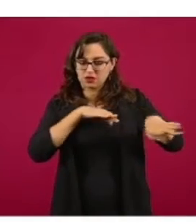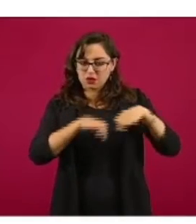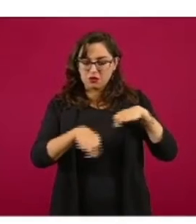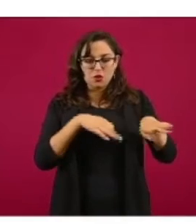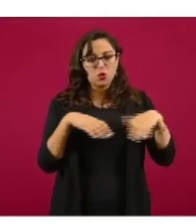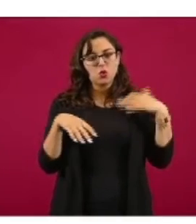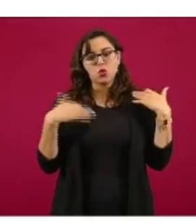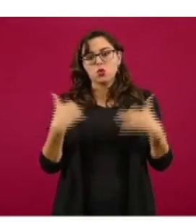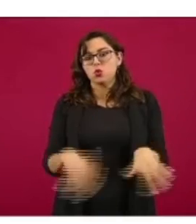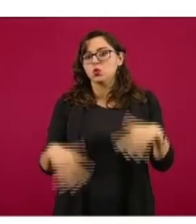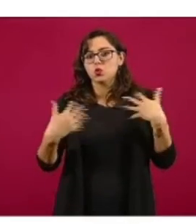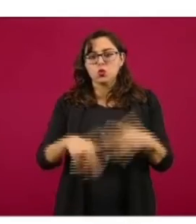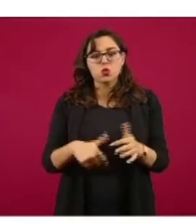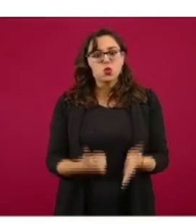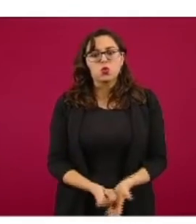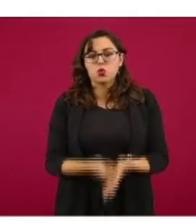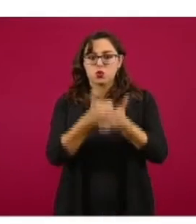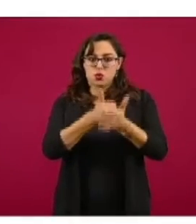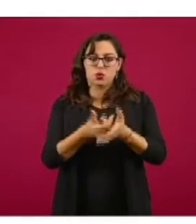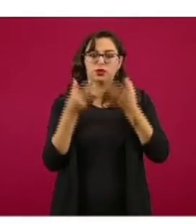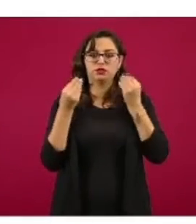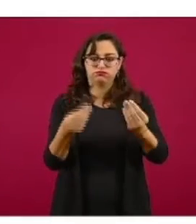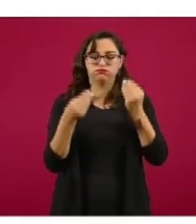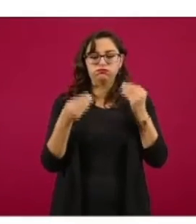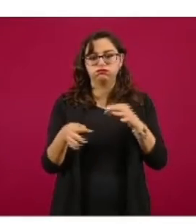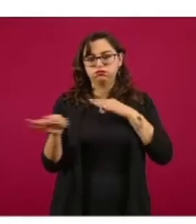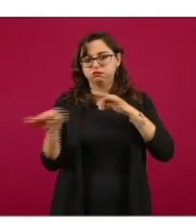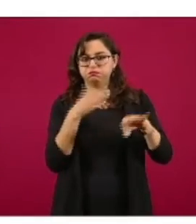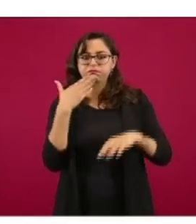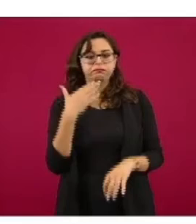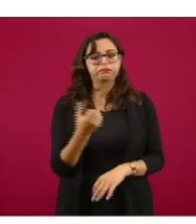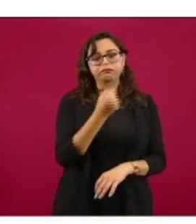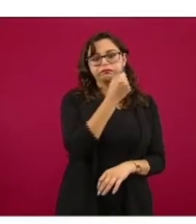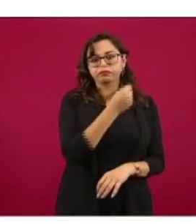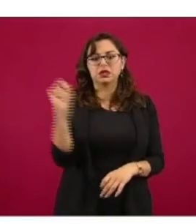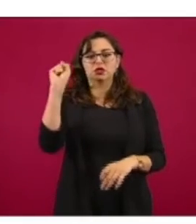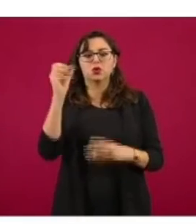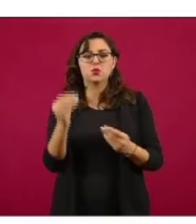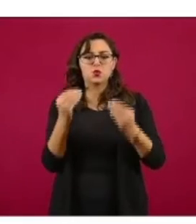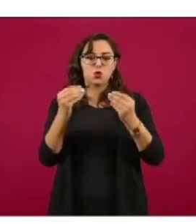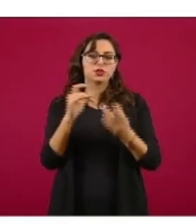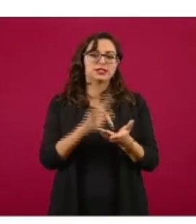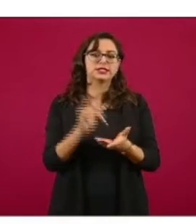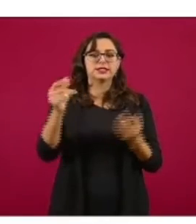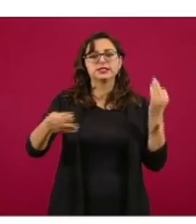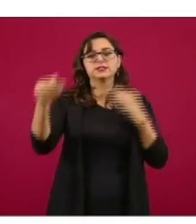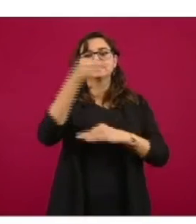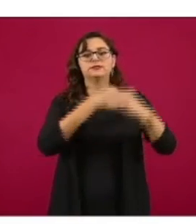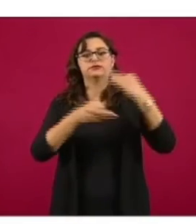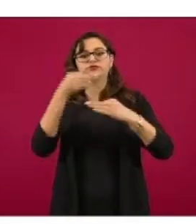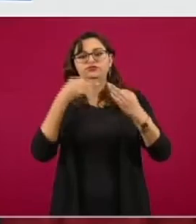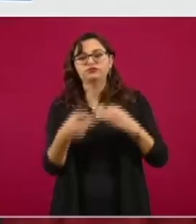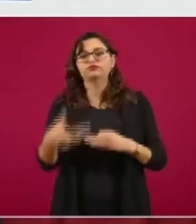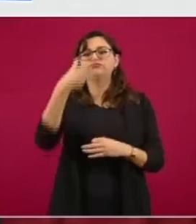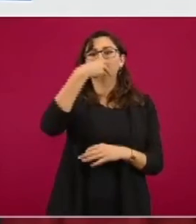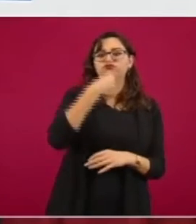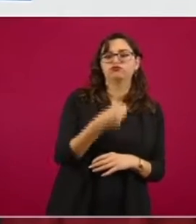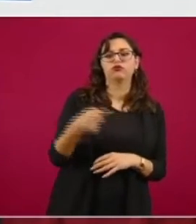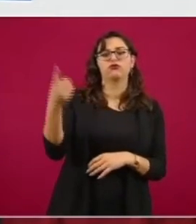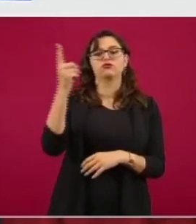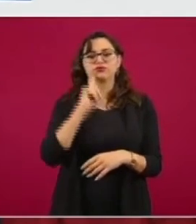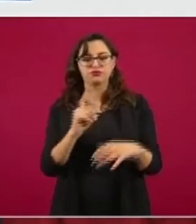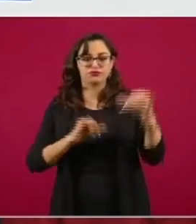de tanta utilidad su extraordinario trabajo. Muchas gracias a todas las químicas y químicos del Instituto de Diagnóstico y